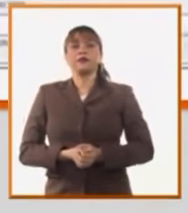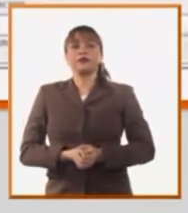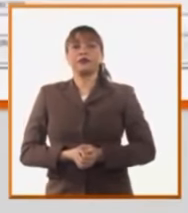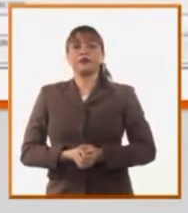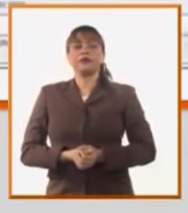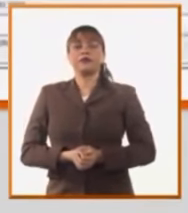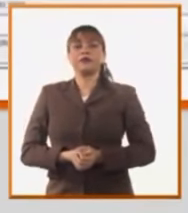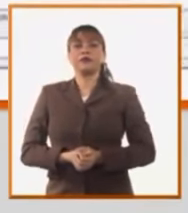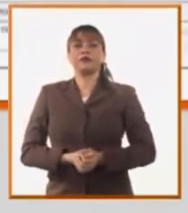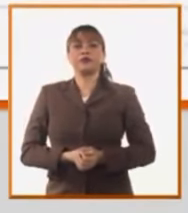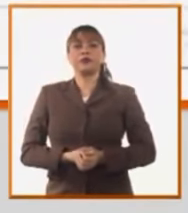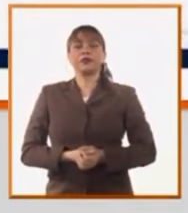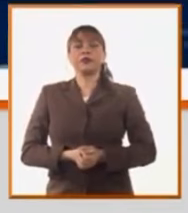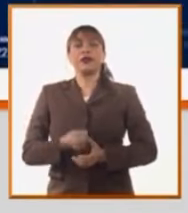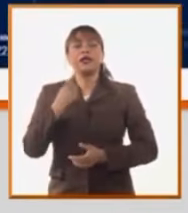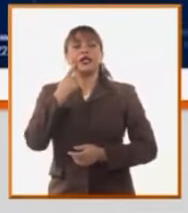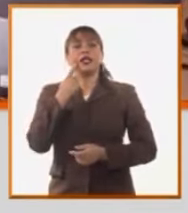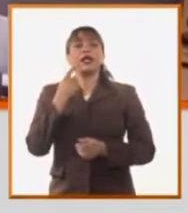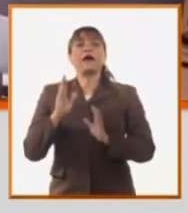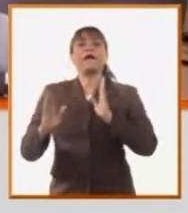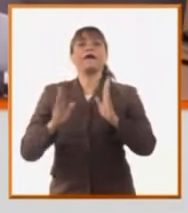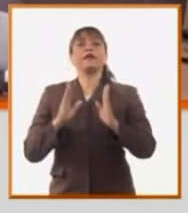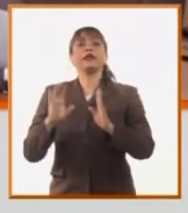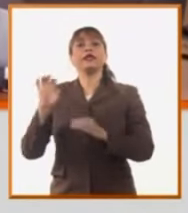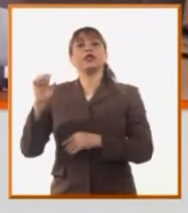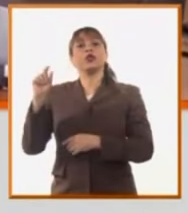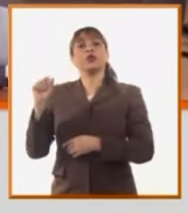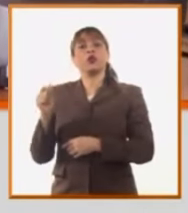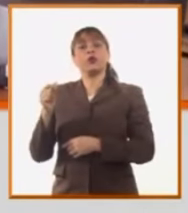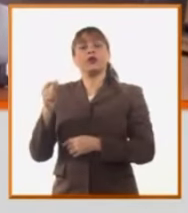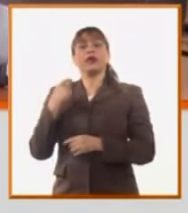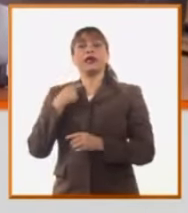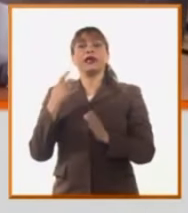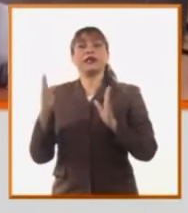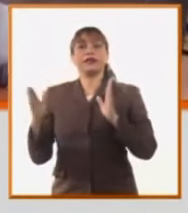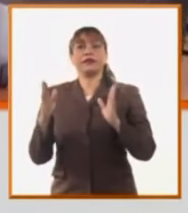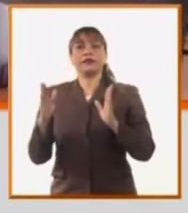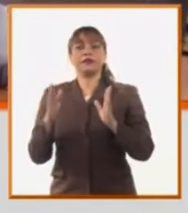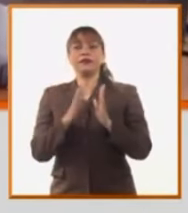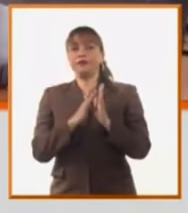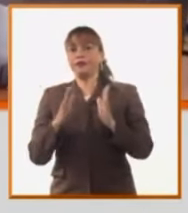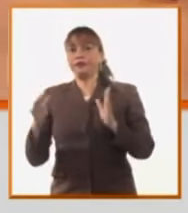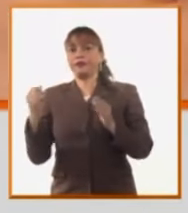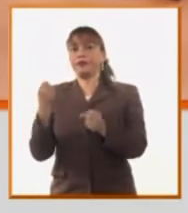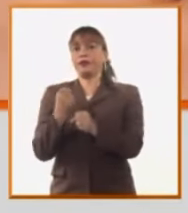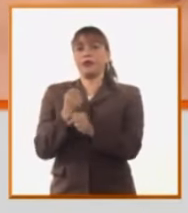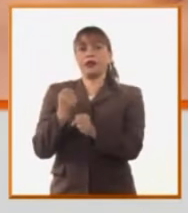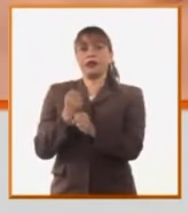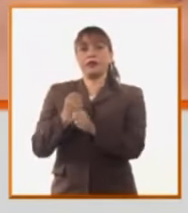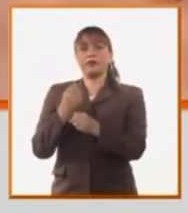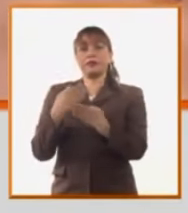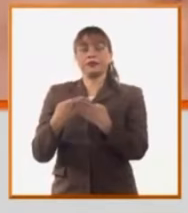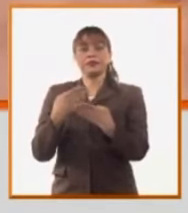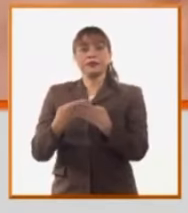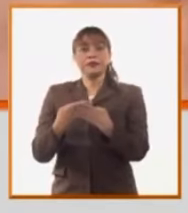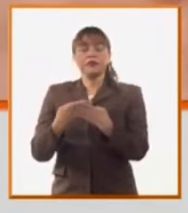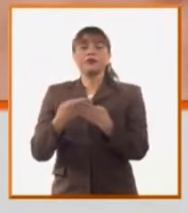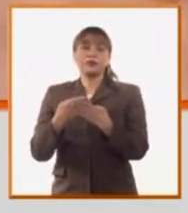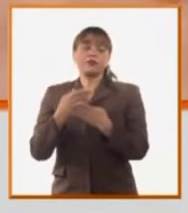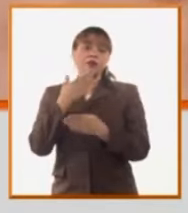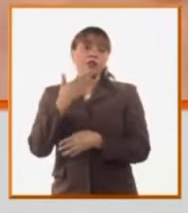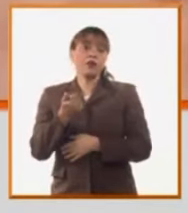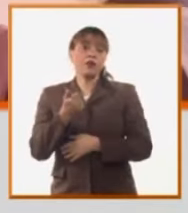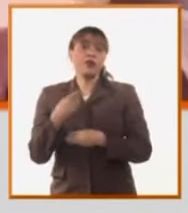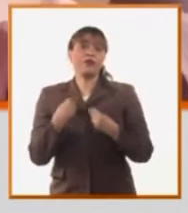cuenta la capacidad económica que han tenido Durante este tiempo estas estas empresas y que el beneficio